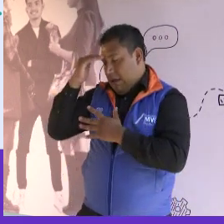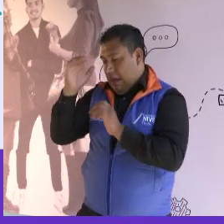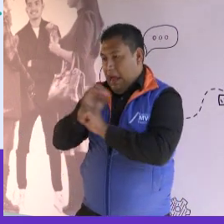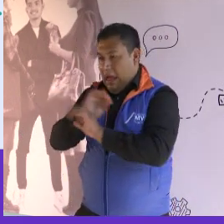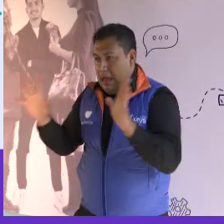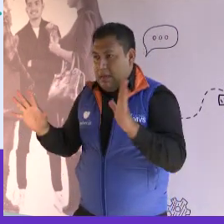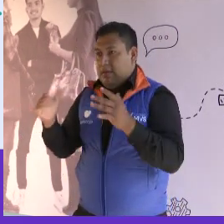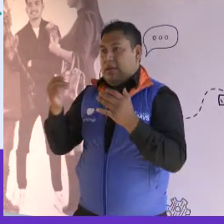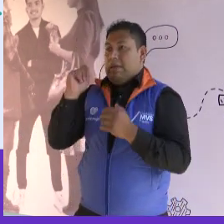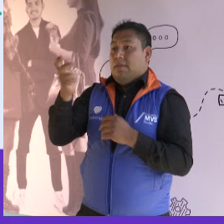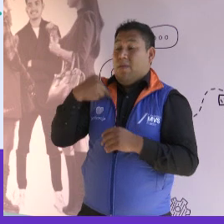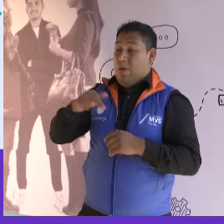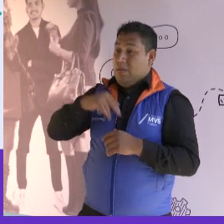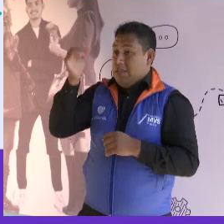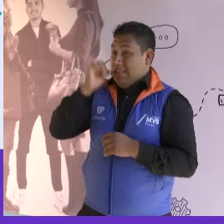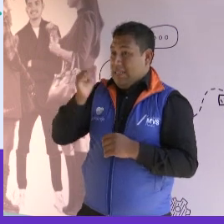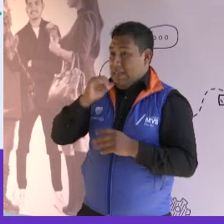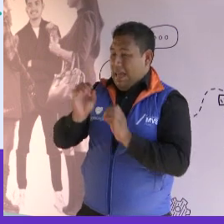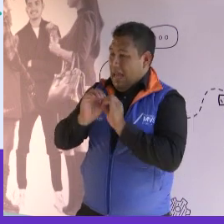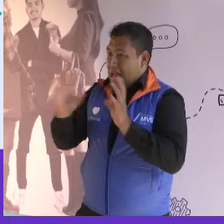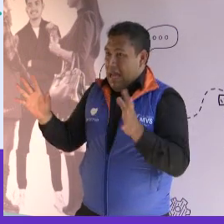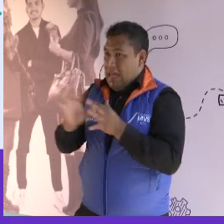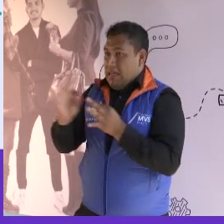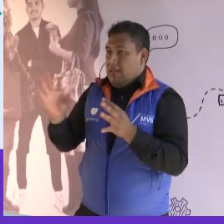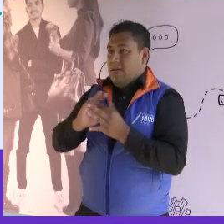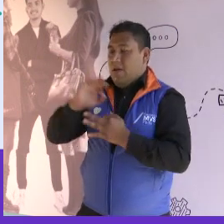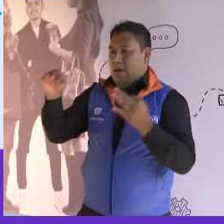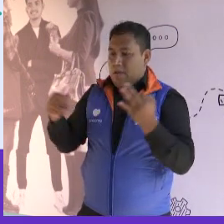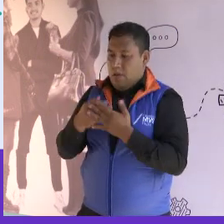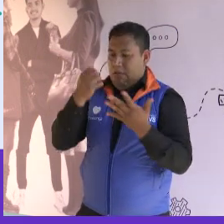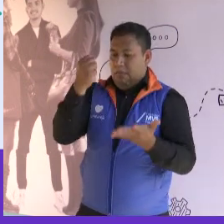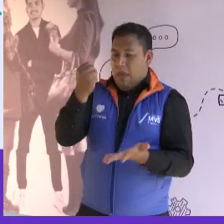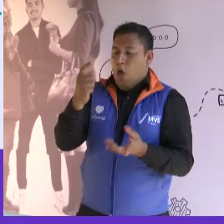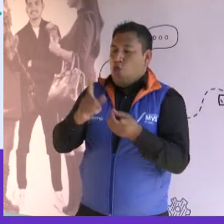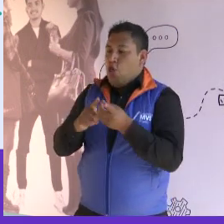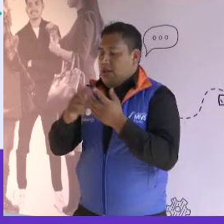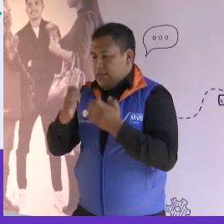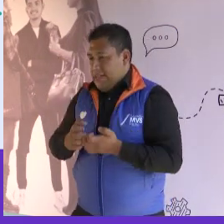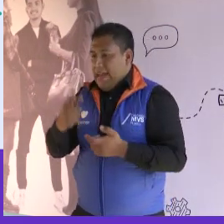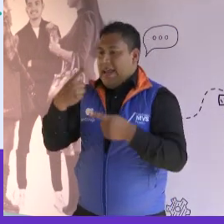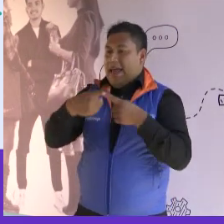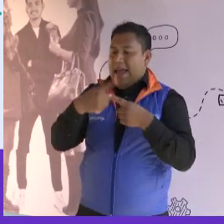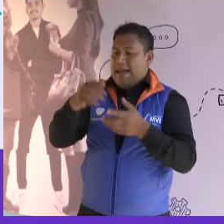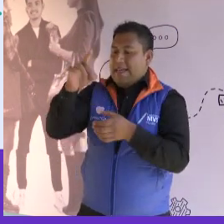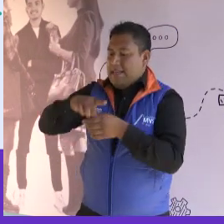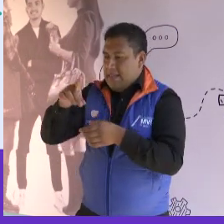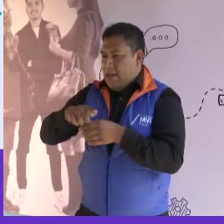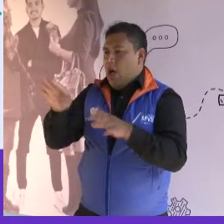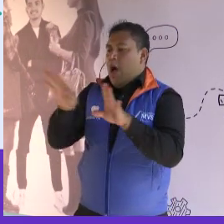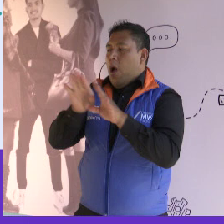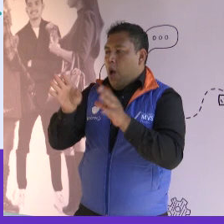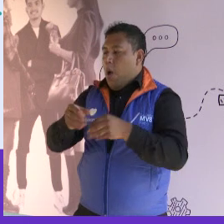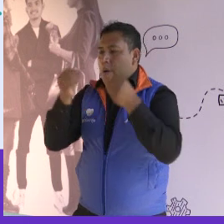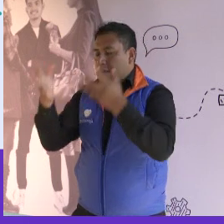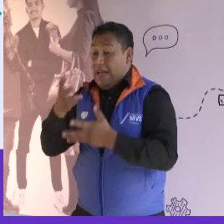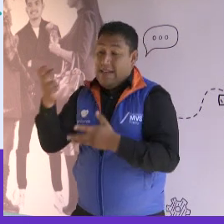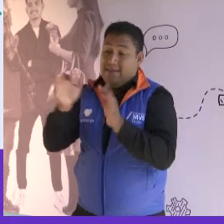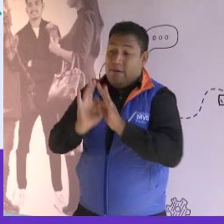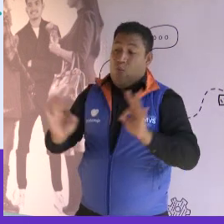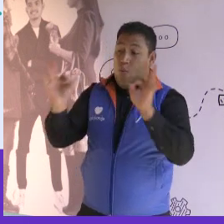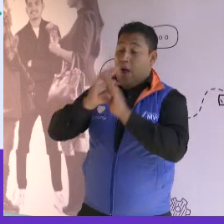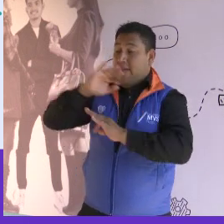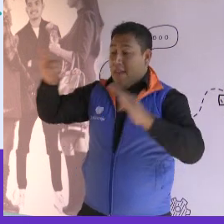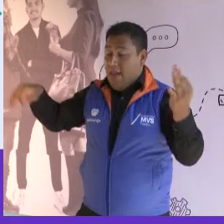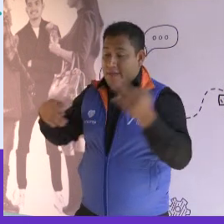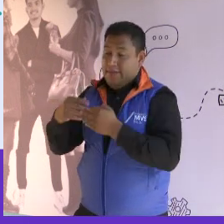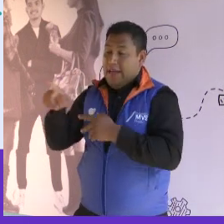sumamente transparente con la fuente de los recursos, con la distribución de los recursos, y creo que los que estamos en estos temas, pues